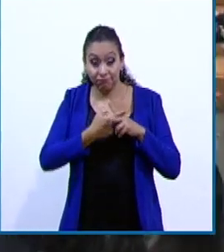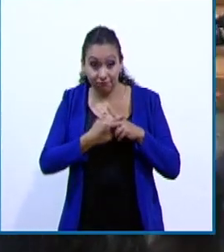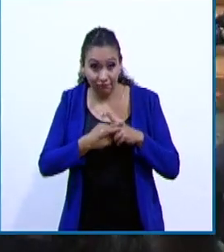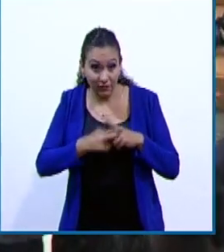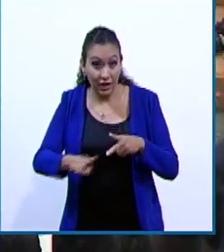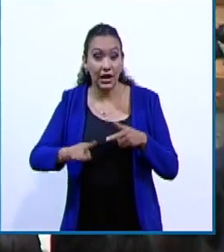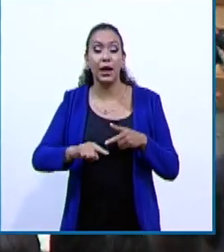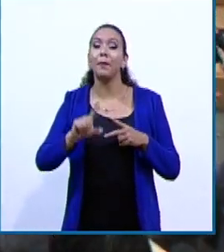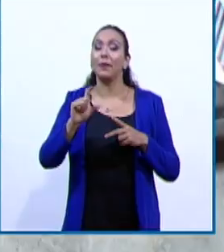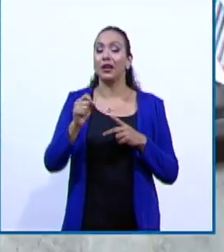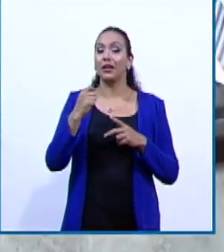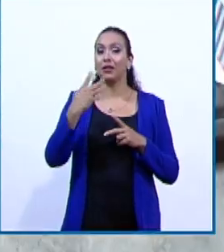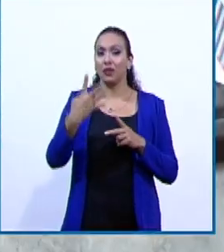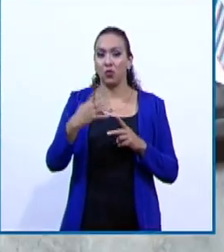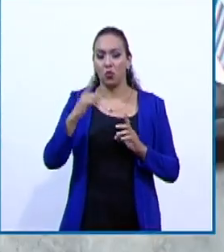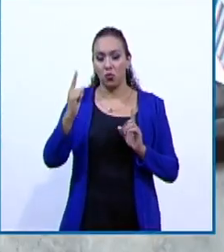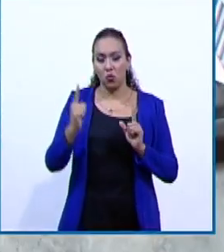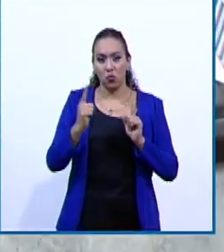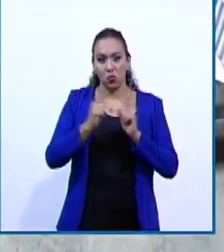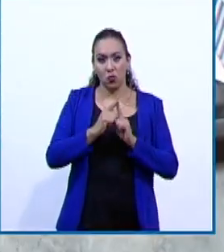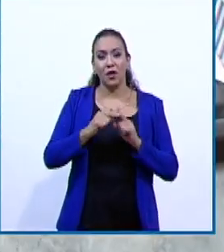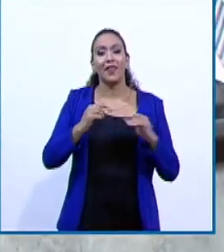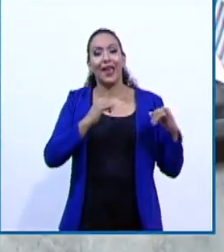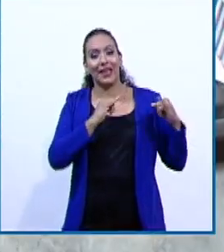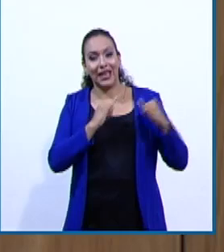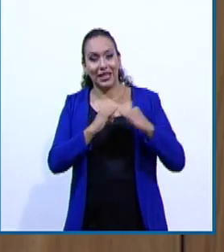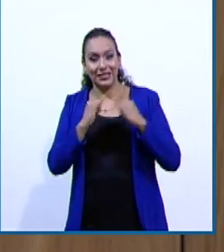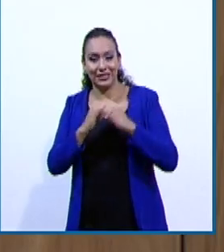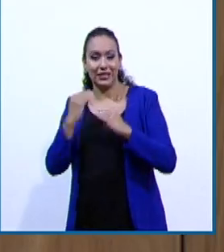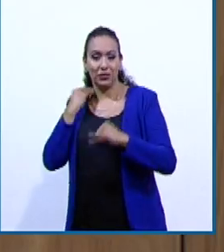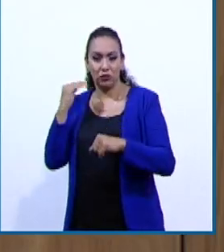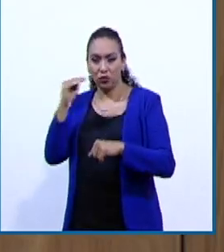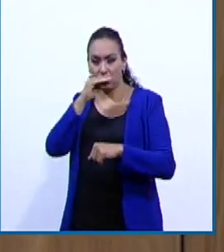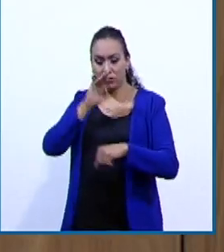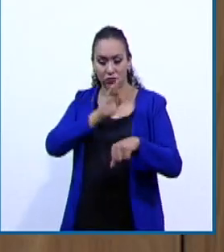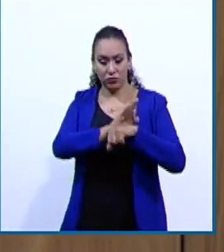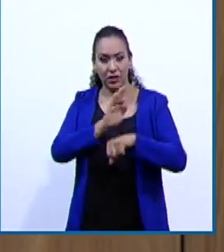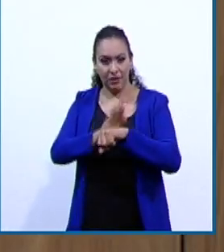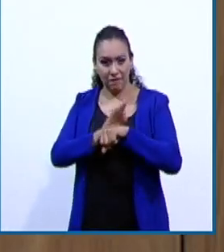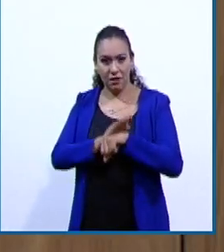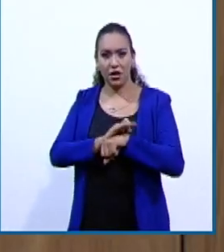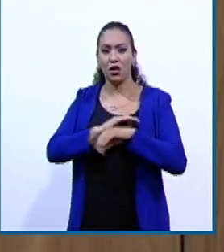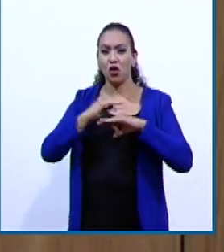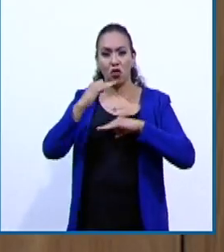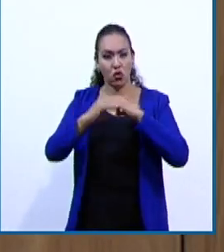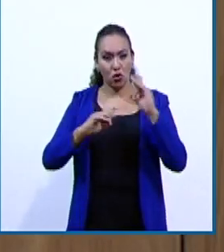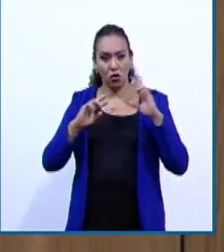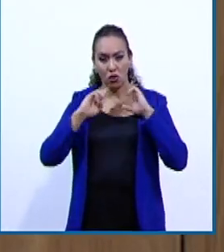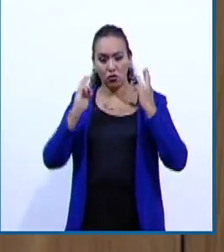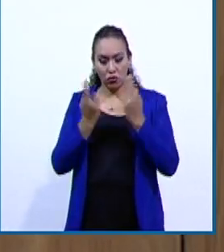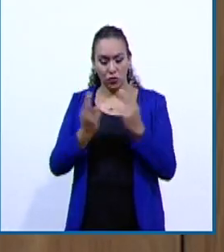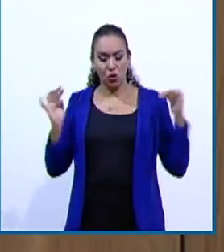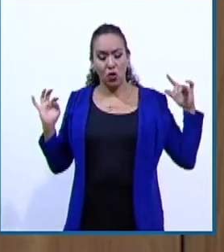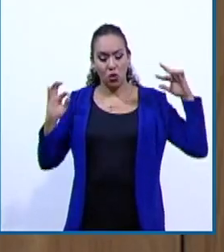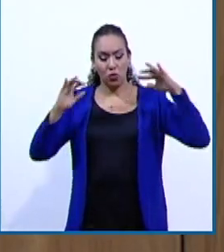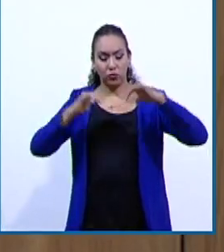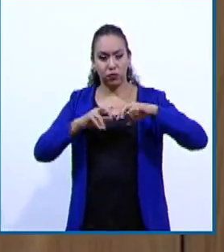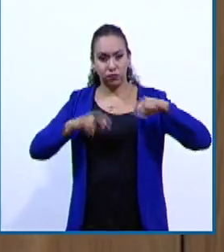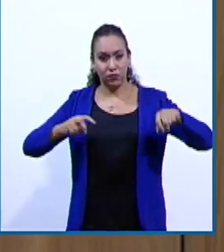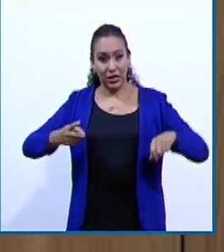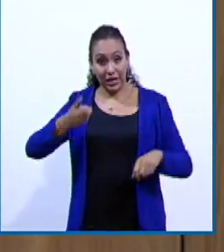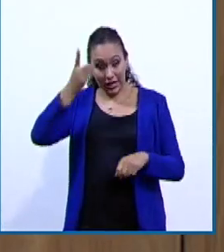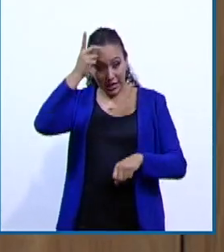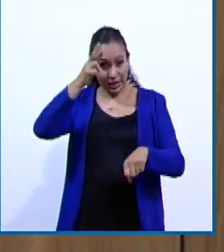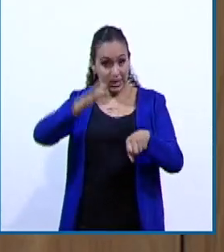24º Encuentro Nacional de Defensorías Públicas. En la ceremonia de inauguración, la directora del Instituto Federal de Defensoría